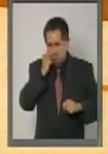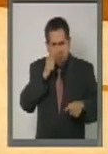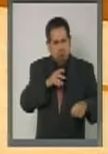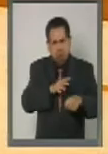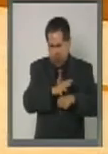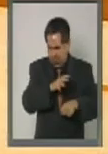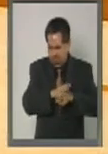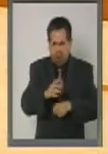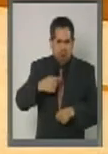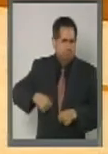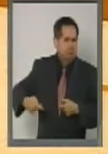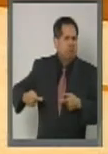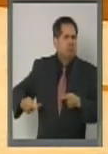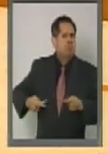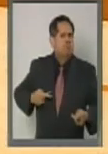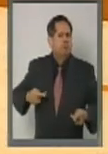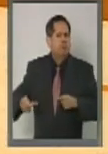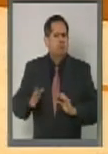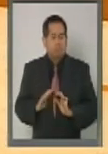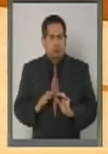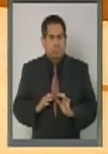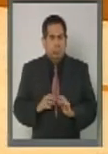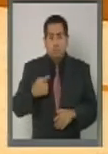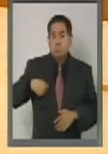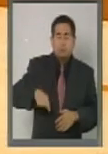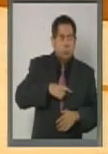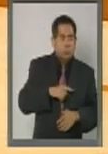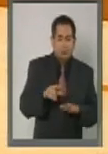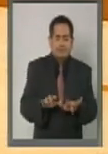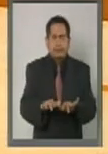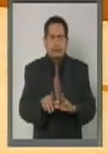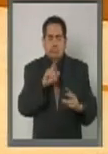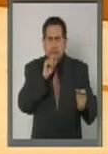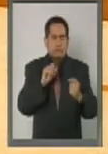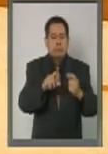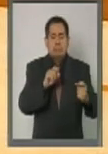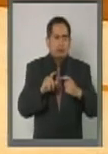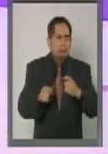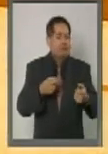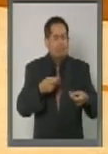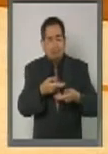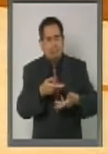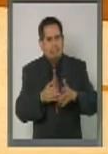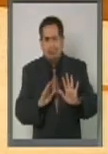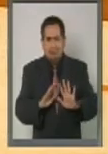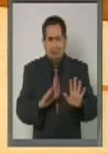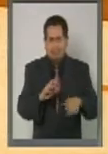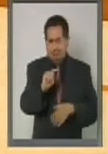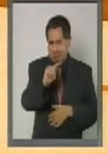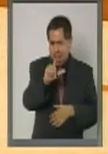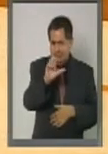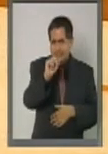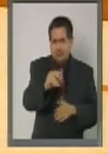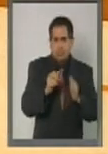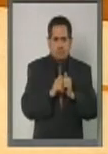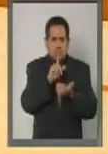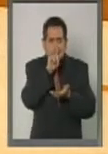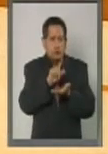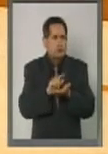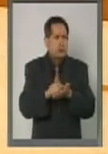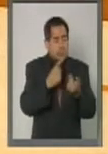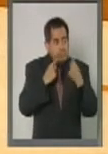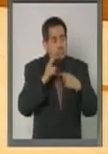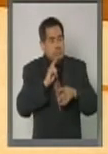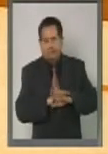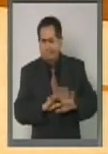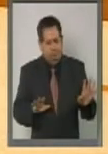negociación. No estamos negociando el tratado en las redes sociales, no estamos negociando el Telecán a través del Twitter, lo